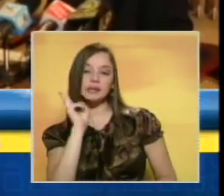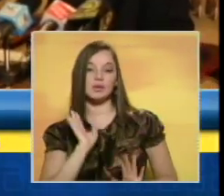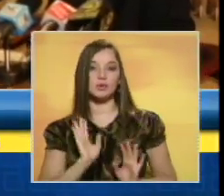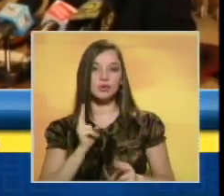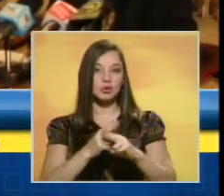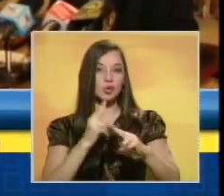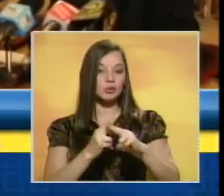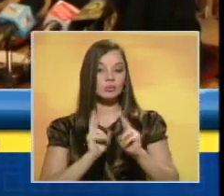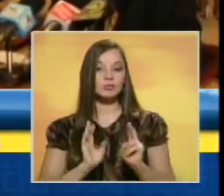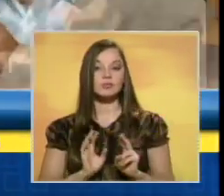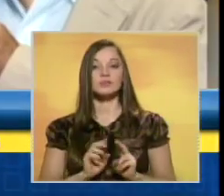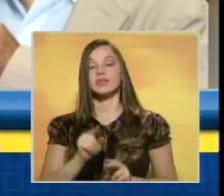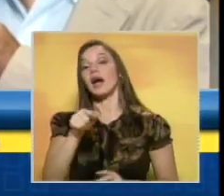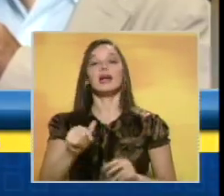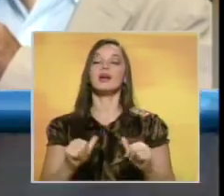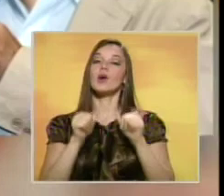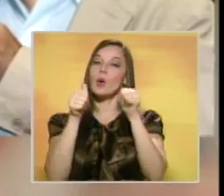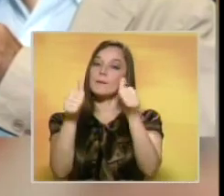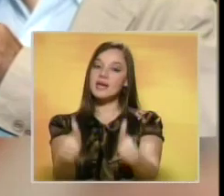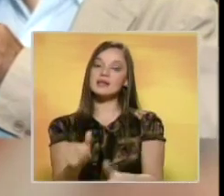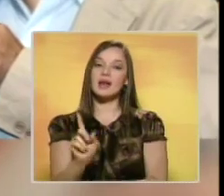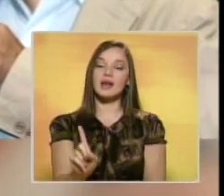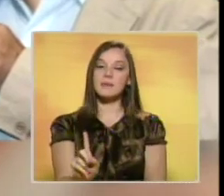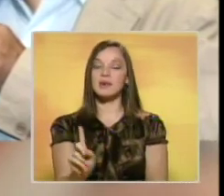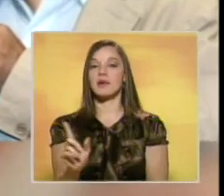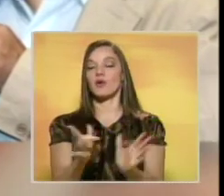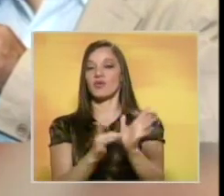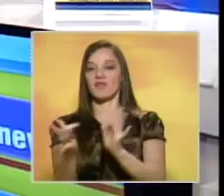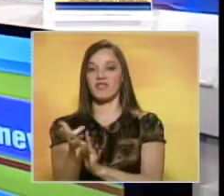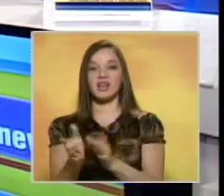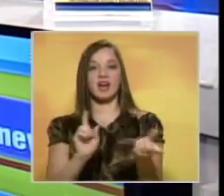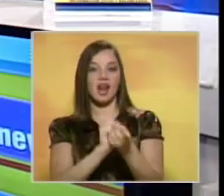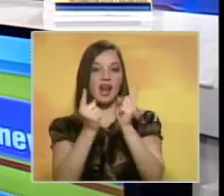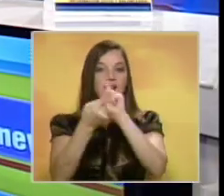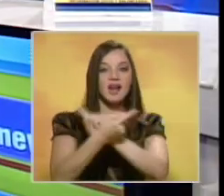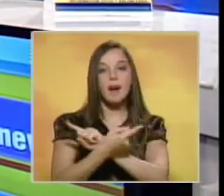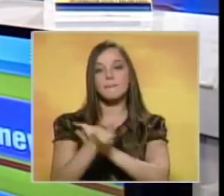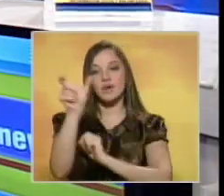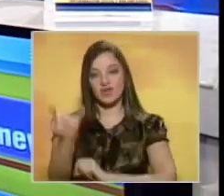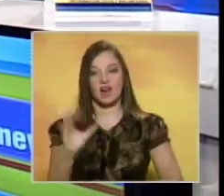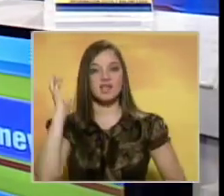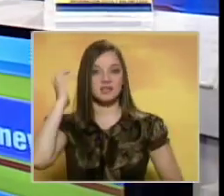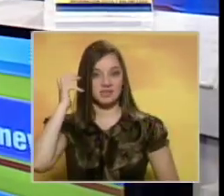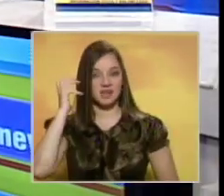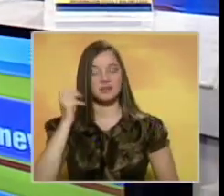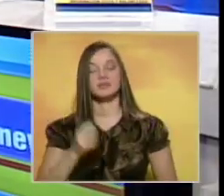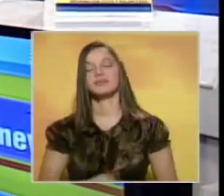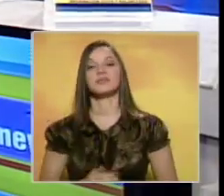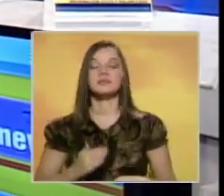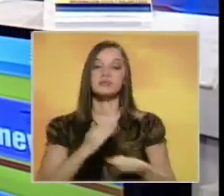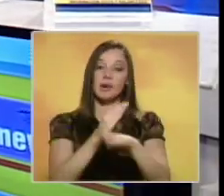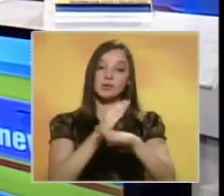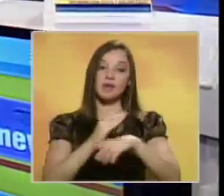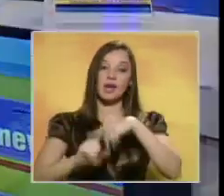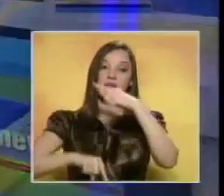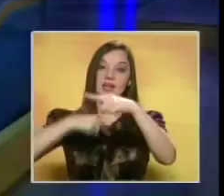destitución entraría en vigencia a partir del 1 de abril. Nuestra primera pausa y más